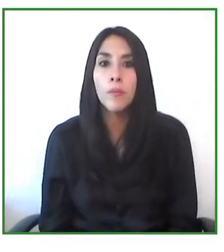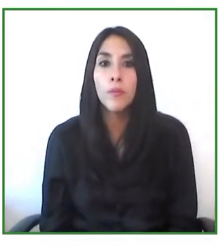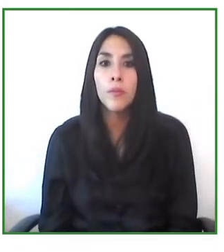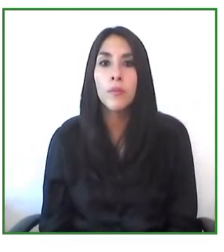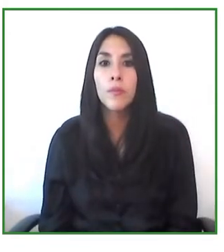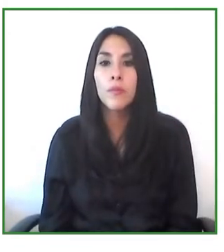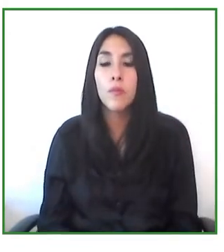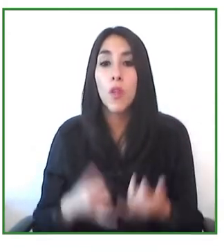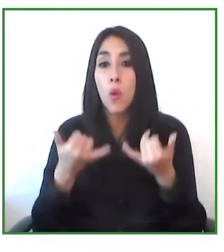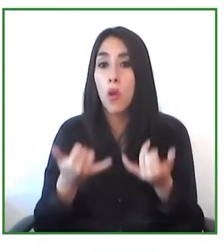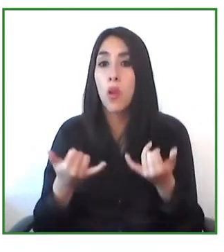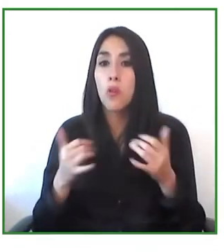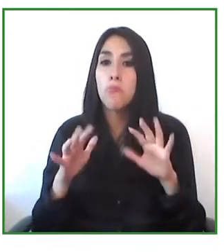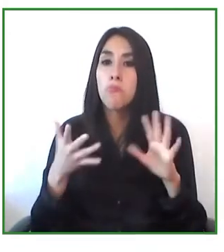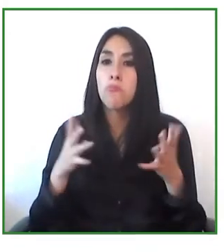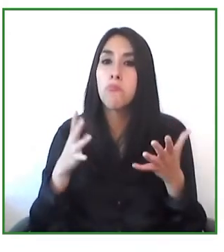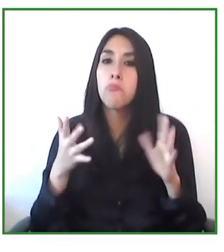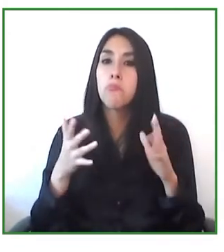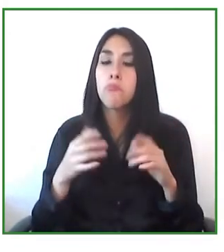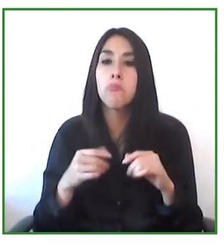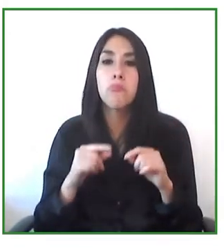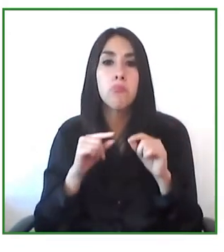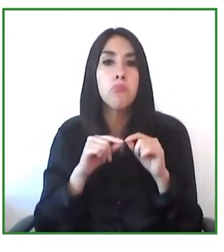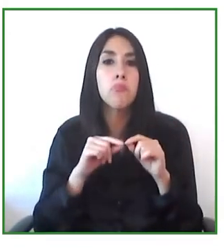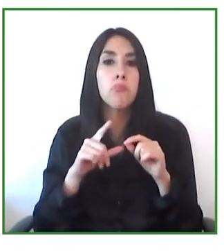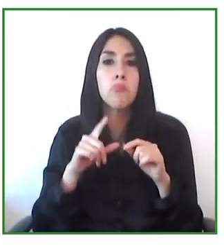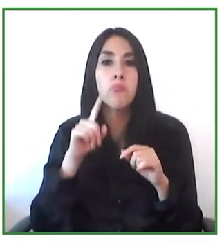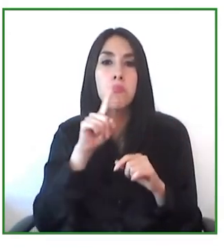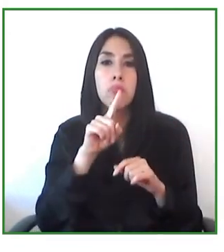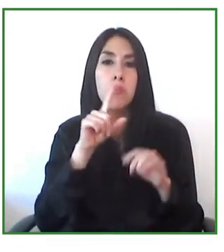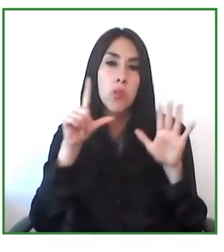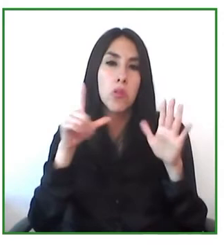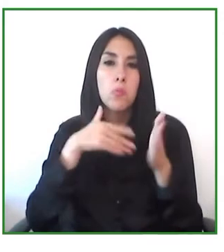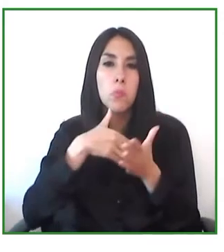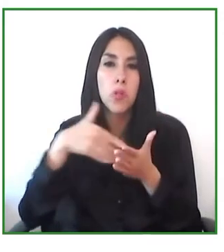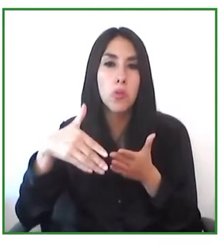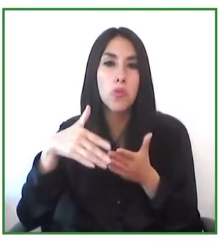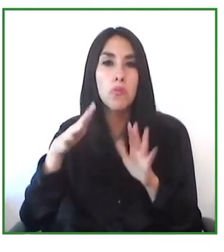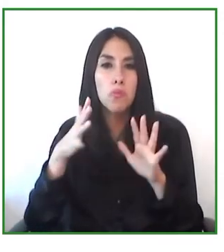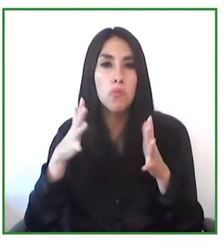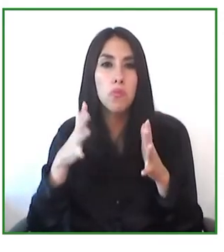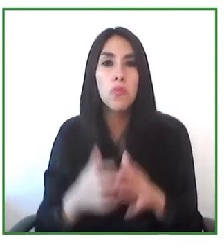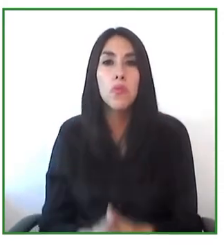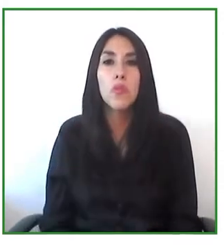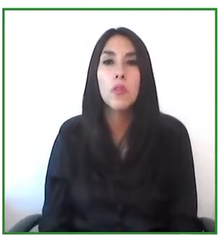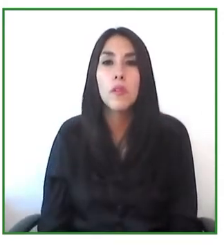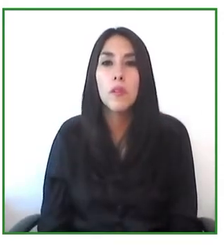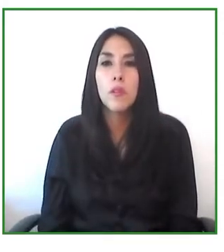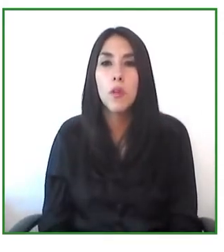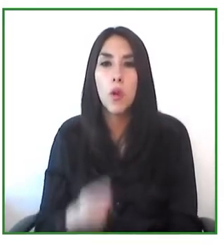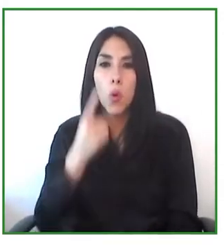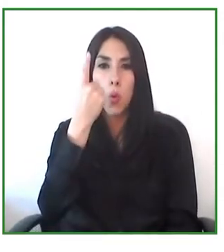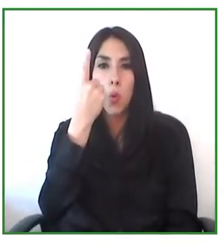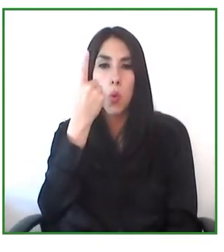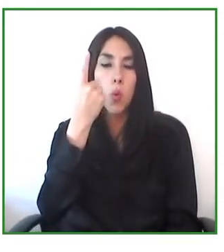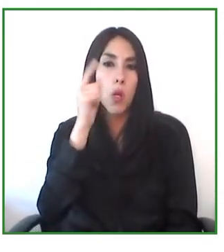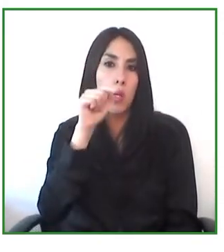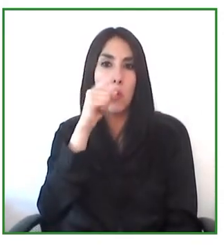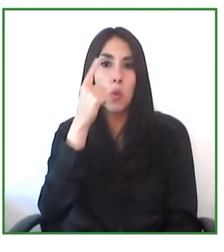millones de personas, hay un 11,9% de personas ciegas, lo cual sería alrededor